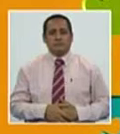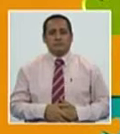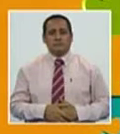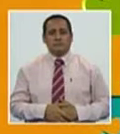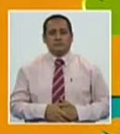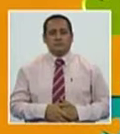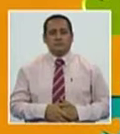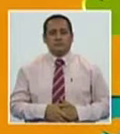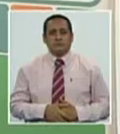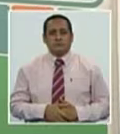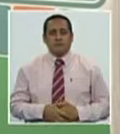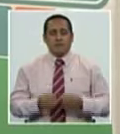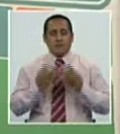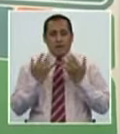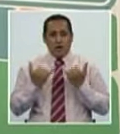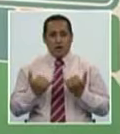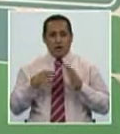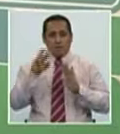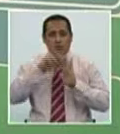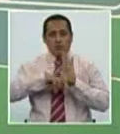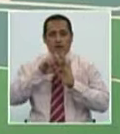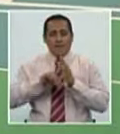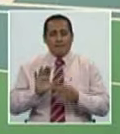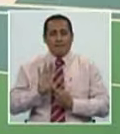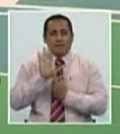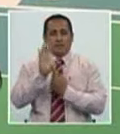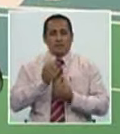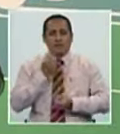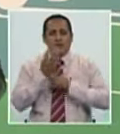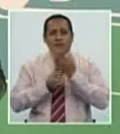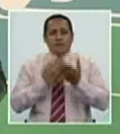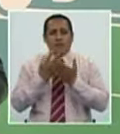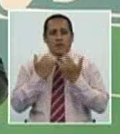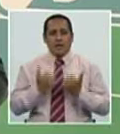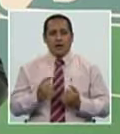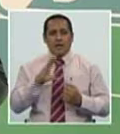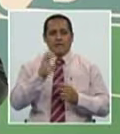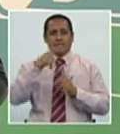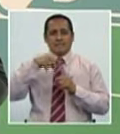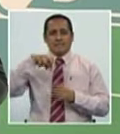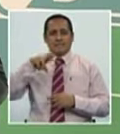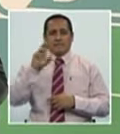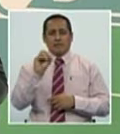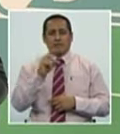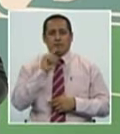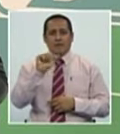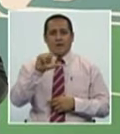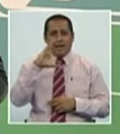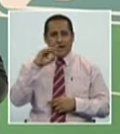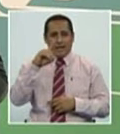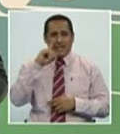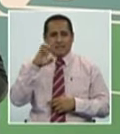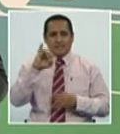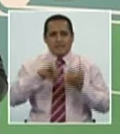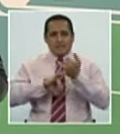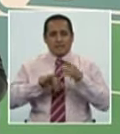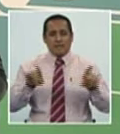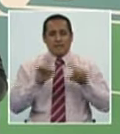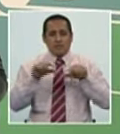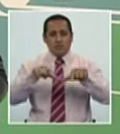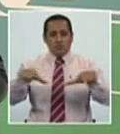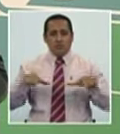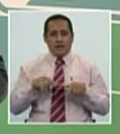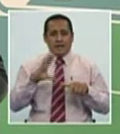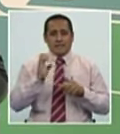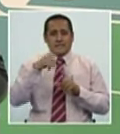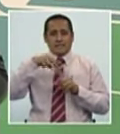discapacidad. Y en esta parte del programa presentaremos un informe del CEDPRO Alcides Salomón Zorrilla.